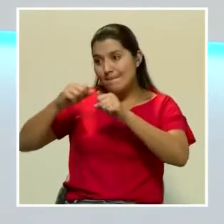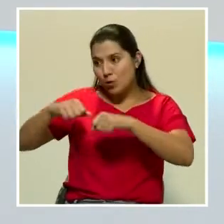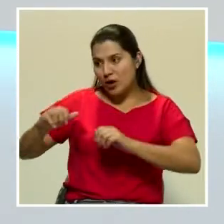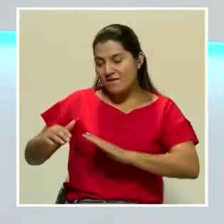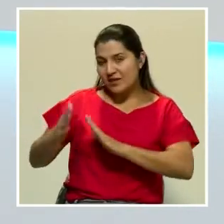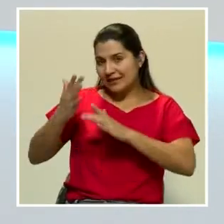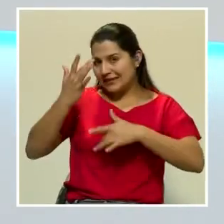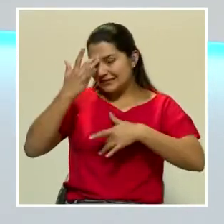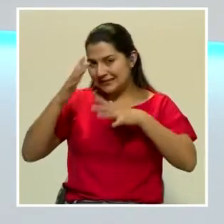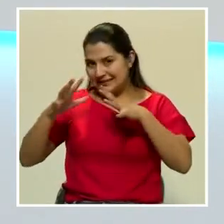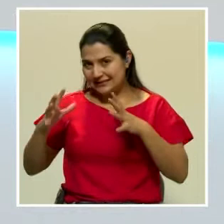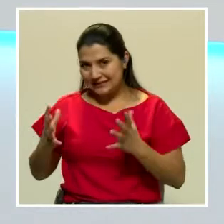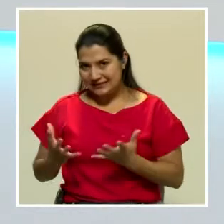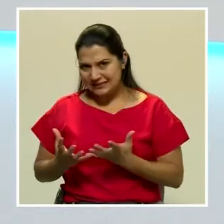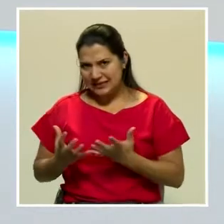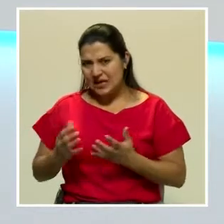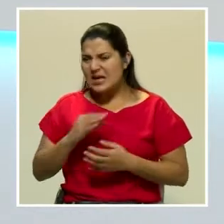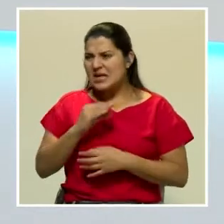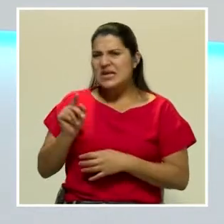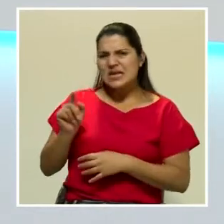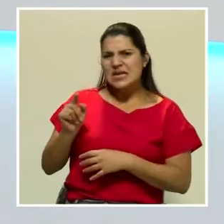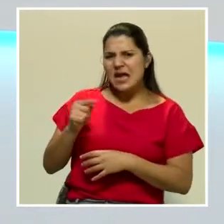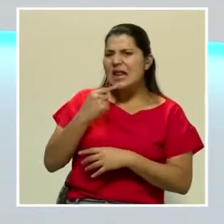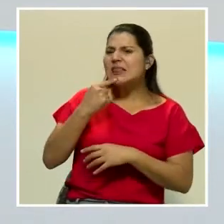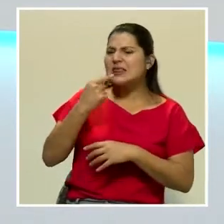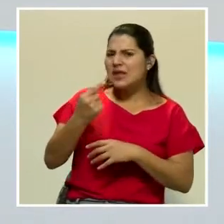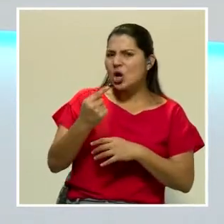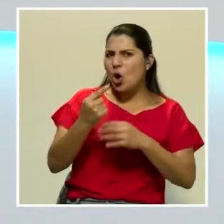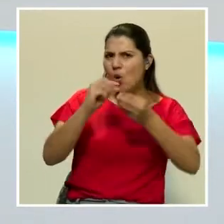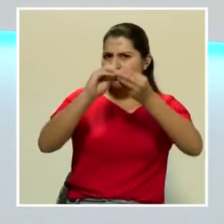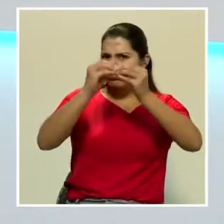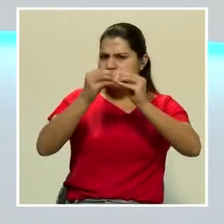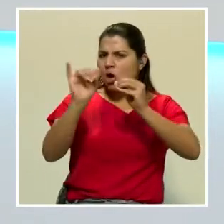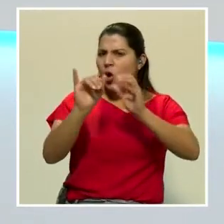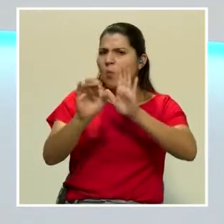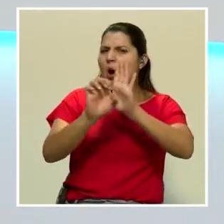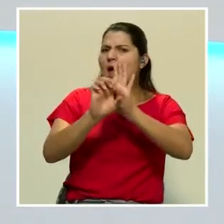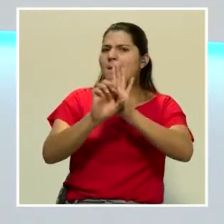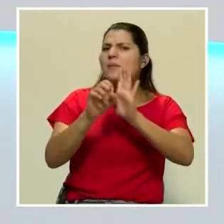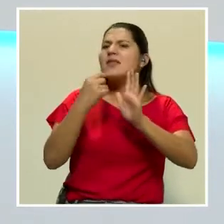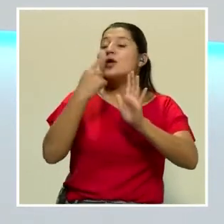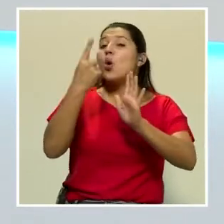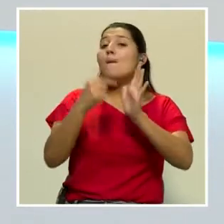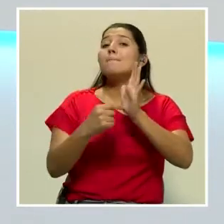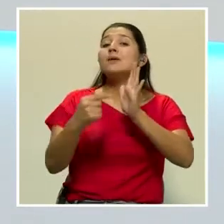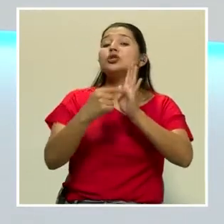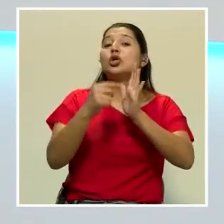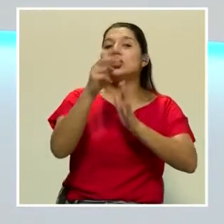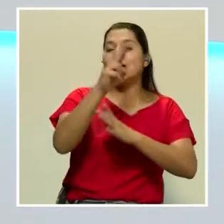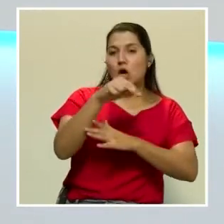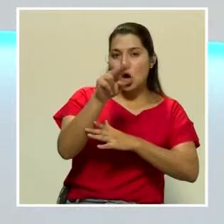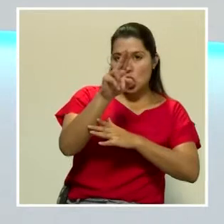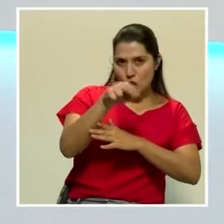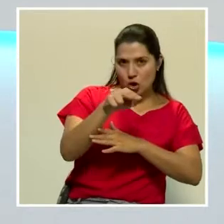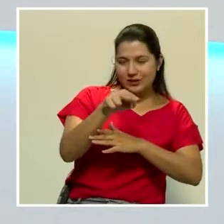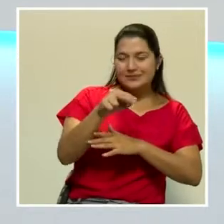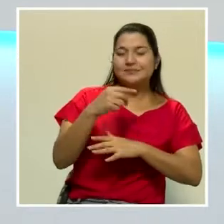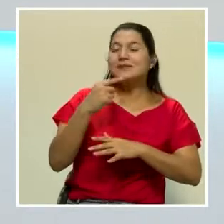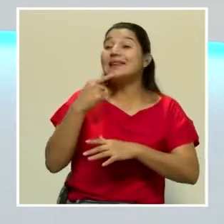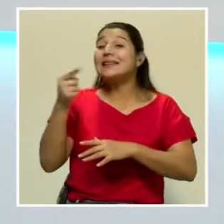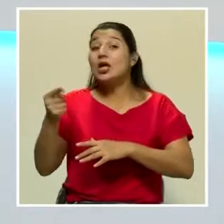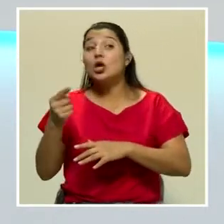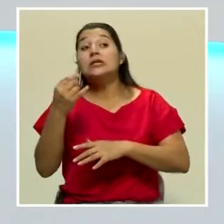pandemia y había dado una cifra de referencia que era de 1 millón de colones, tasar